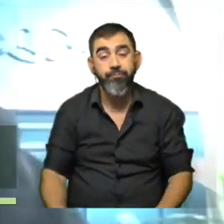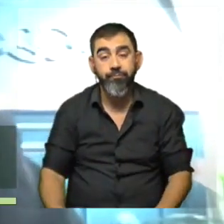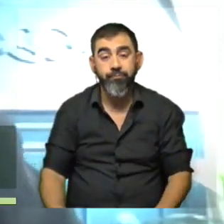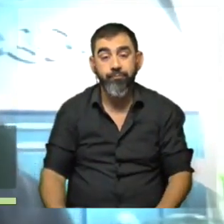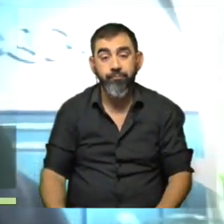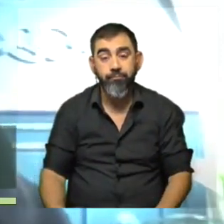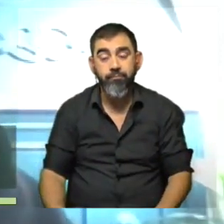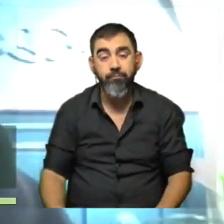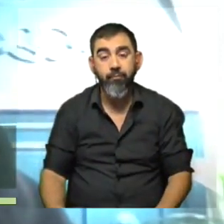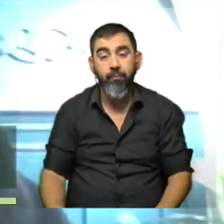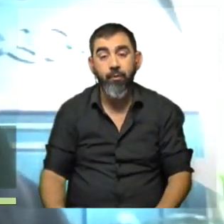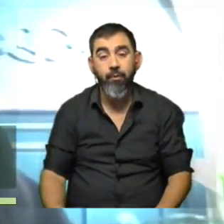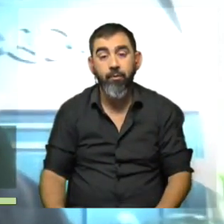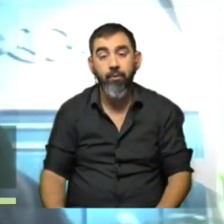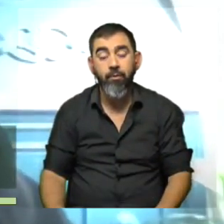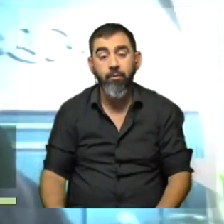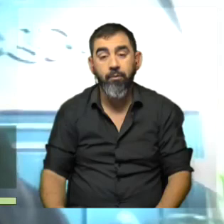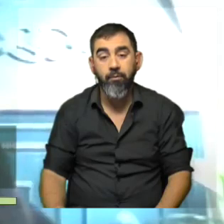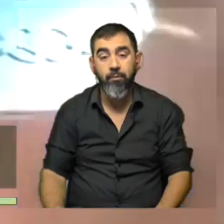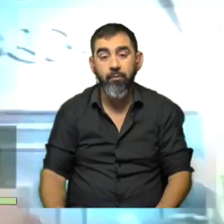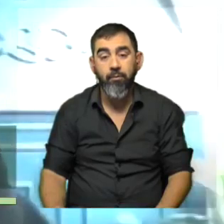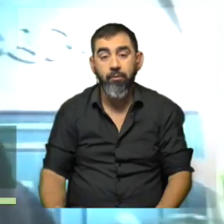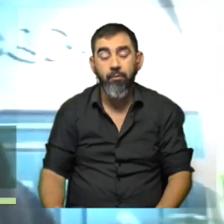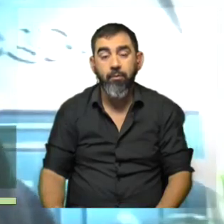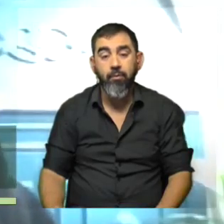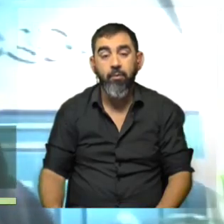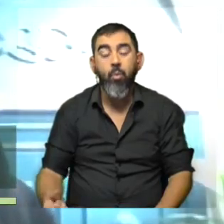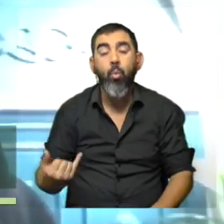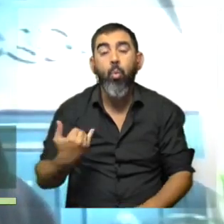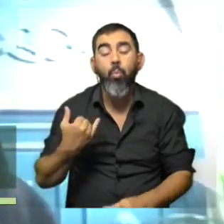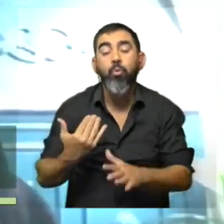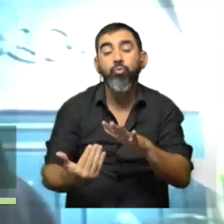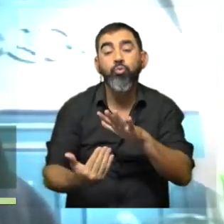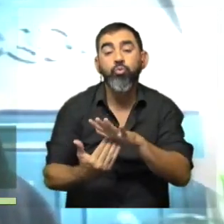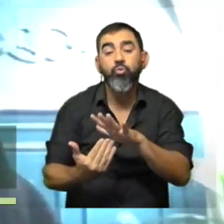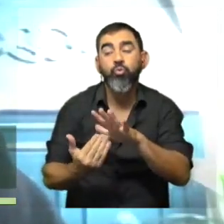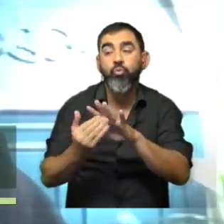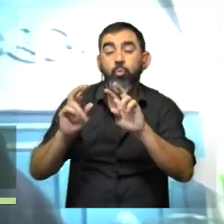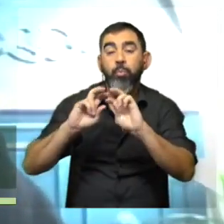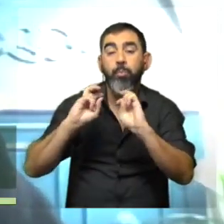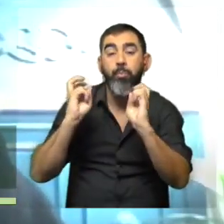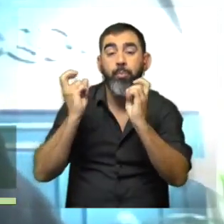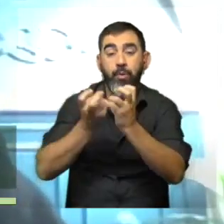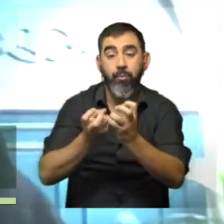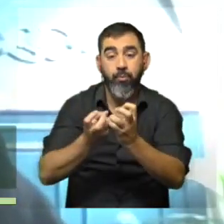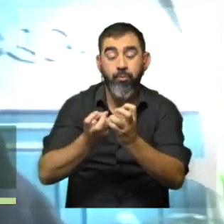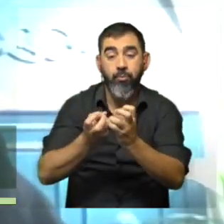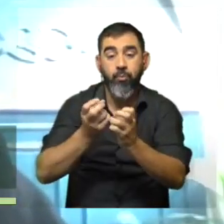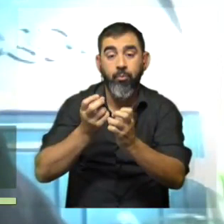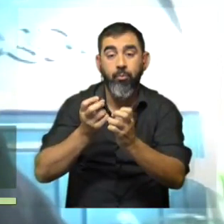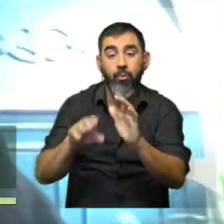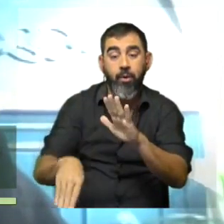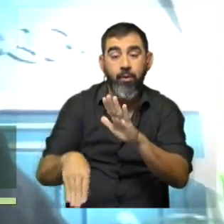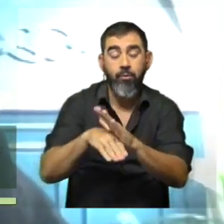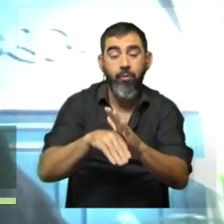Cómo serán conducidos o plenario del supremo tribunal Federal sobre la destitución